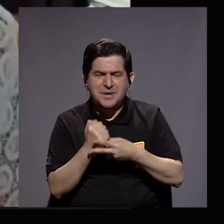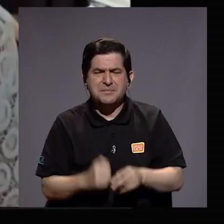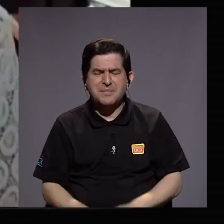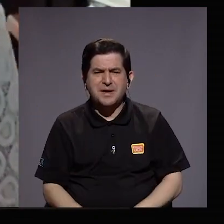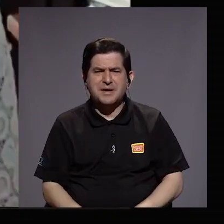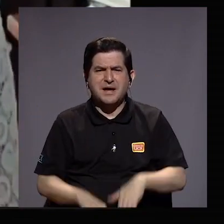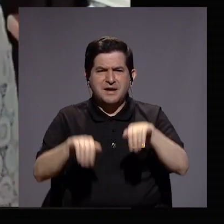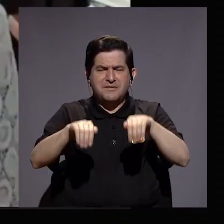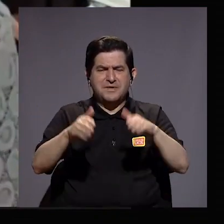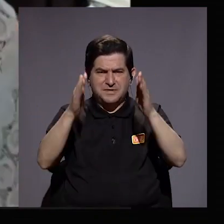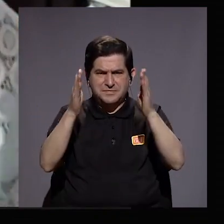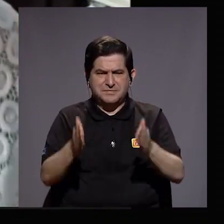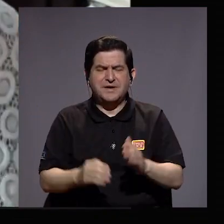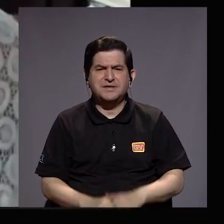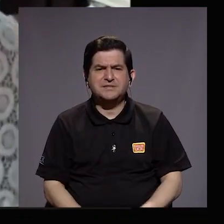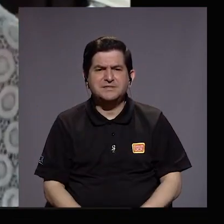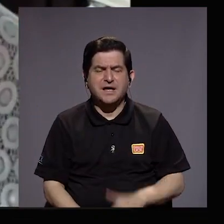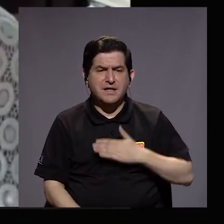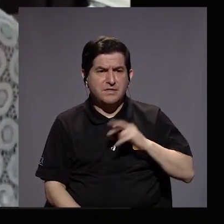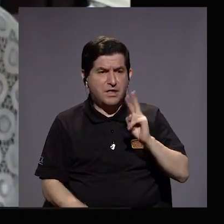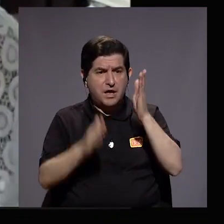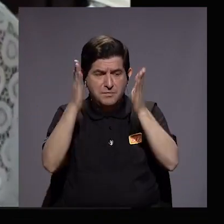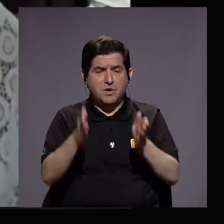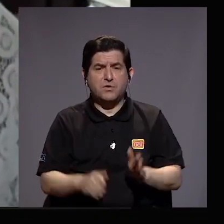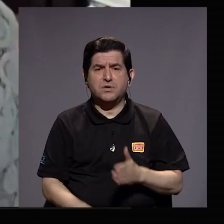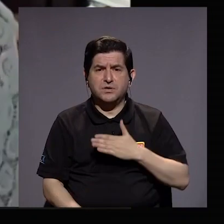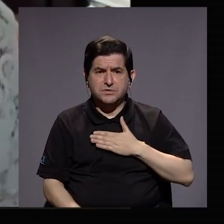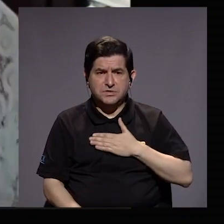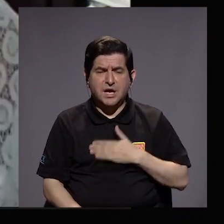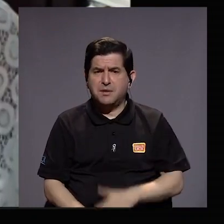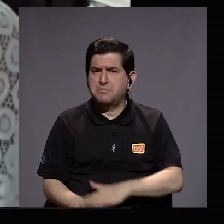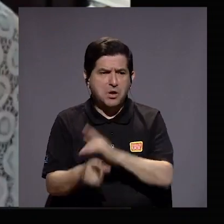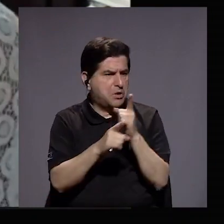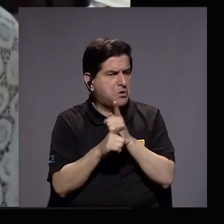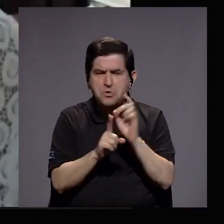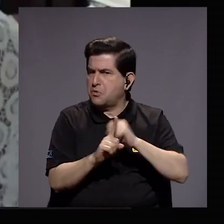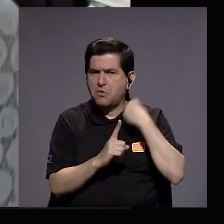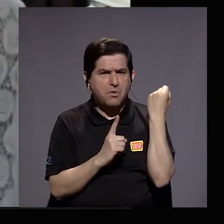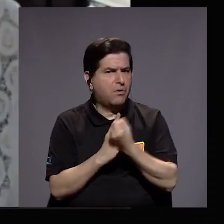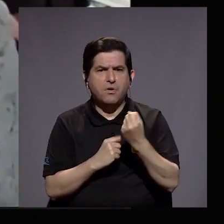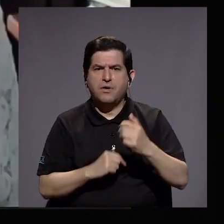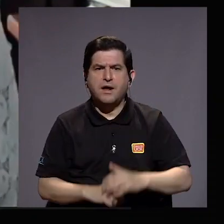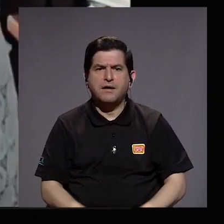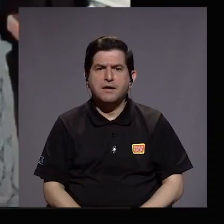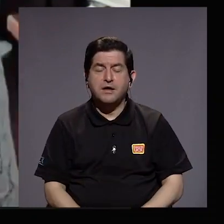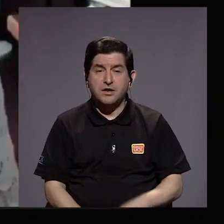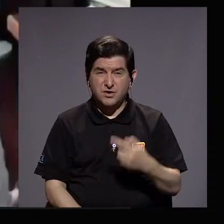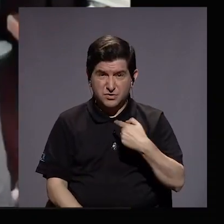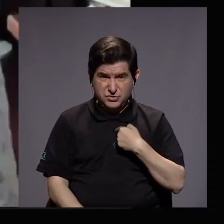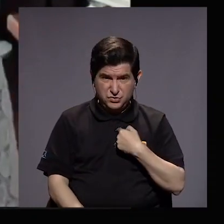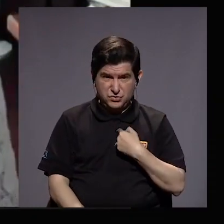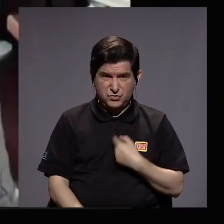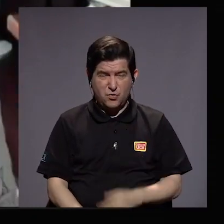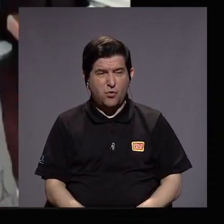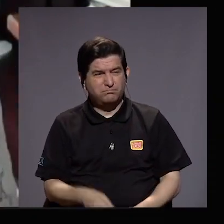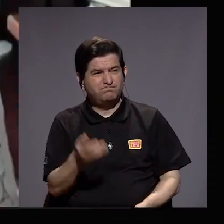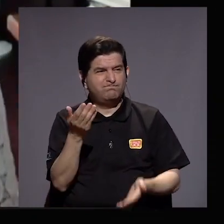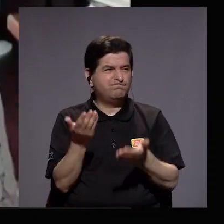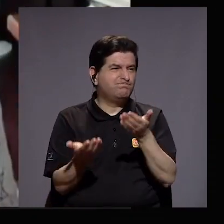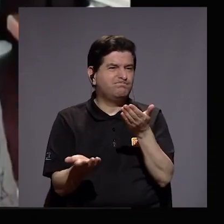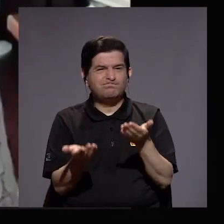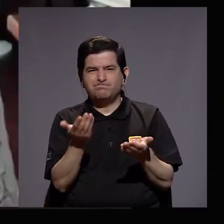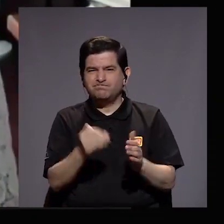una magistrada y nunca mis compañeros me corrigieron ninguna situación. Así es que lo tomé con